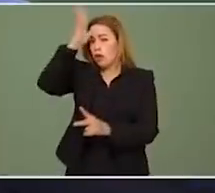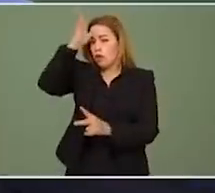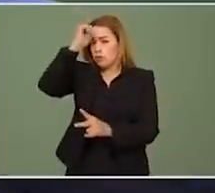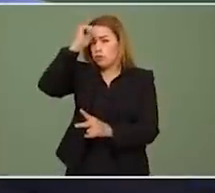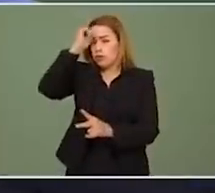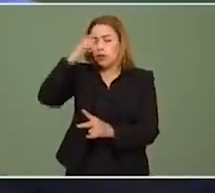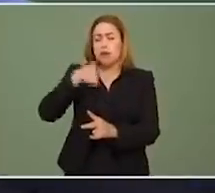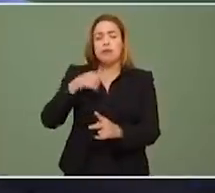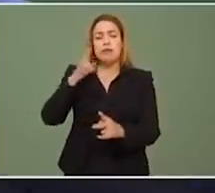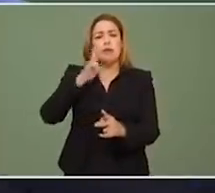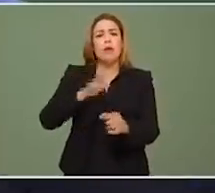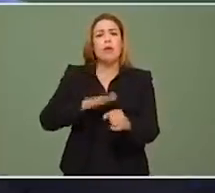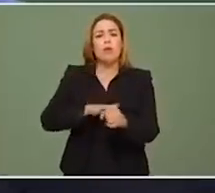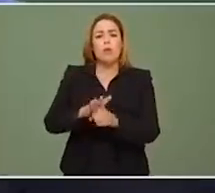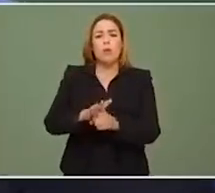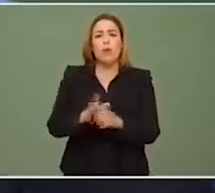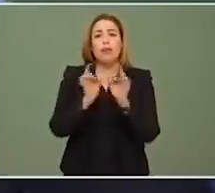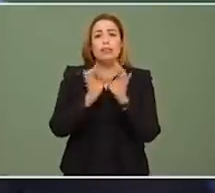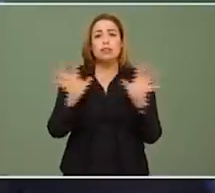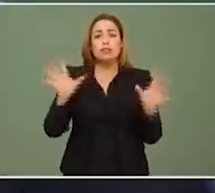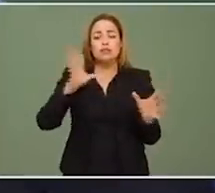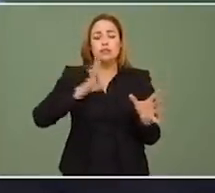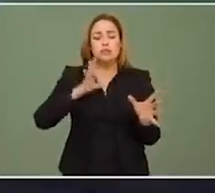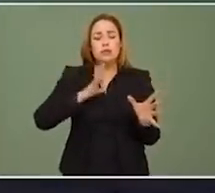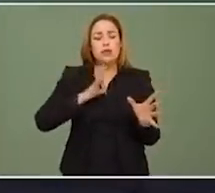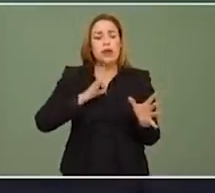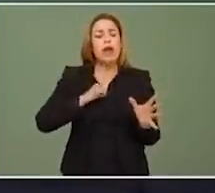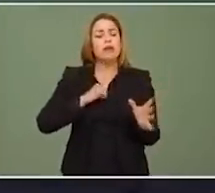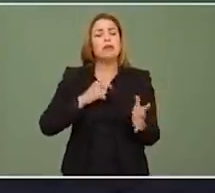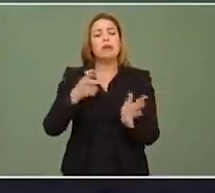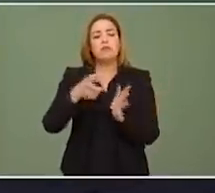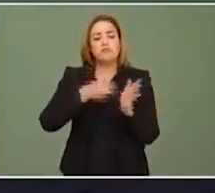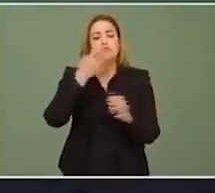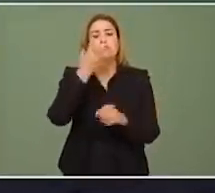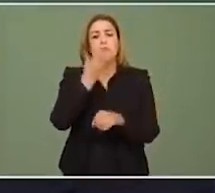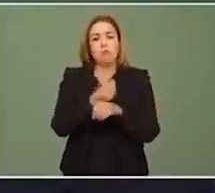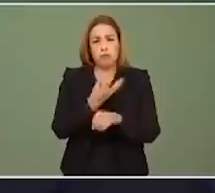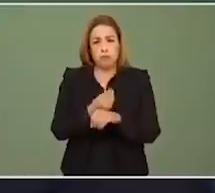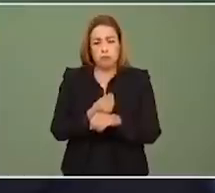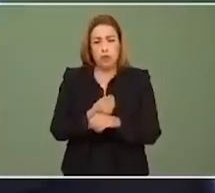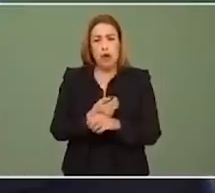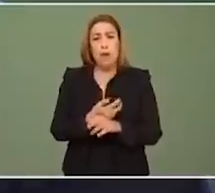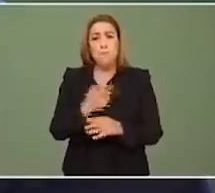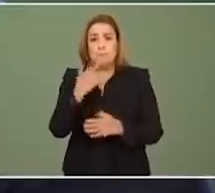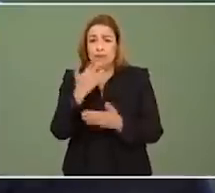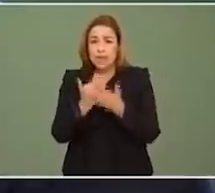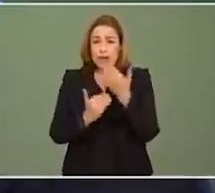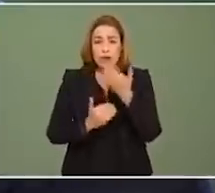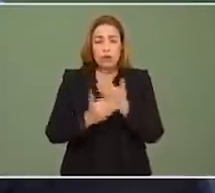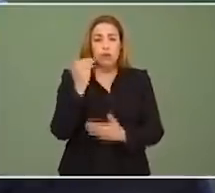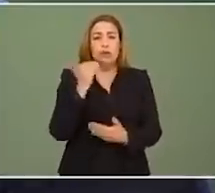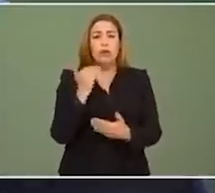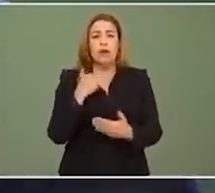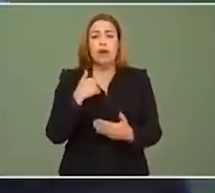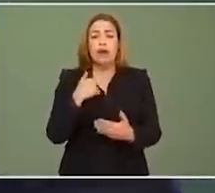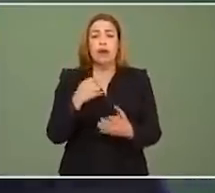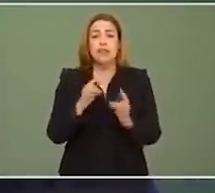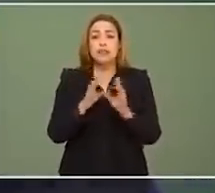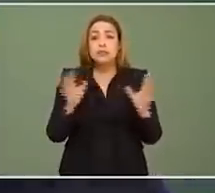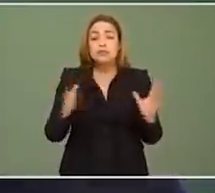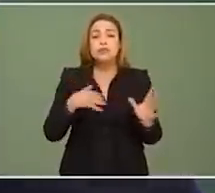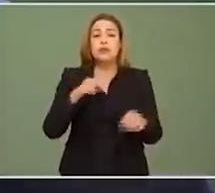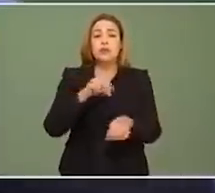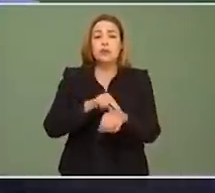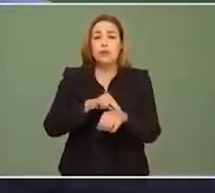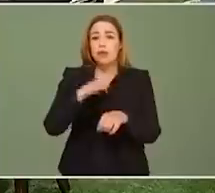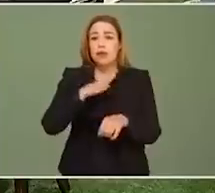toda la población qué es lo que establece el artículo 4º de la constitución el derecho a la salud